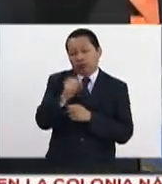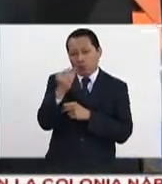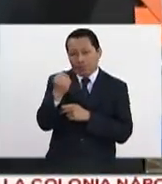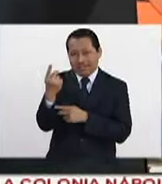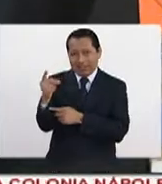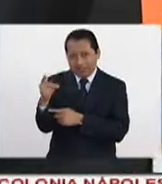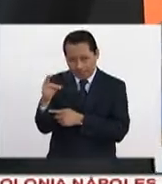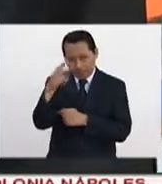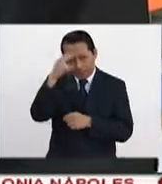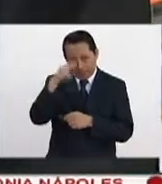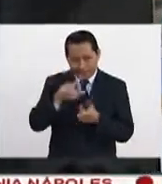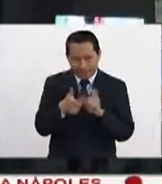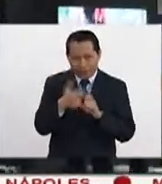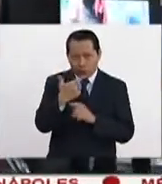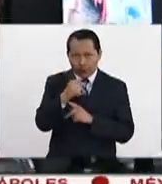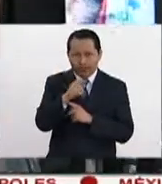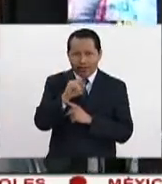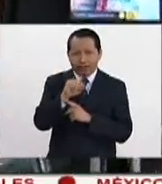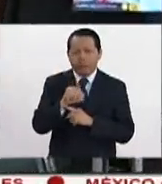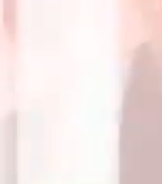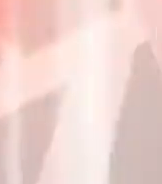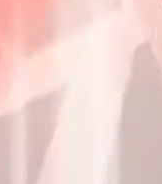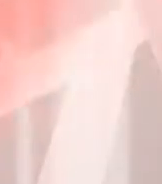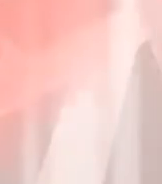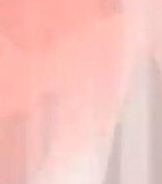Para México al Día, Gustavo Castillo.